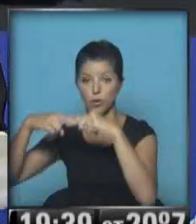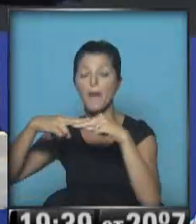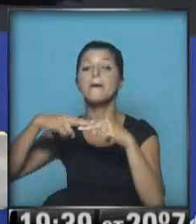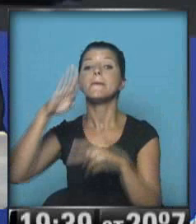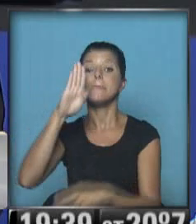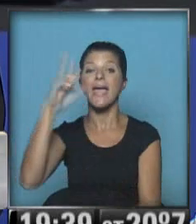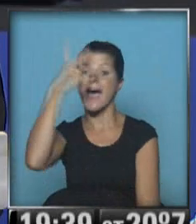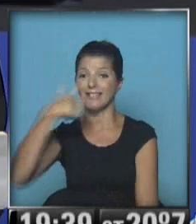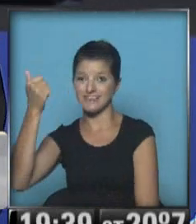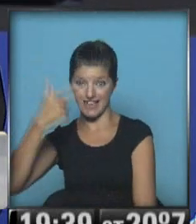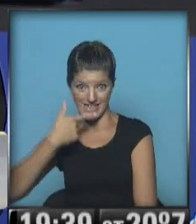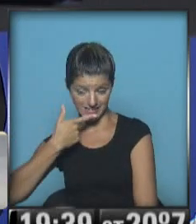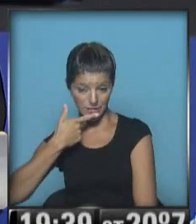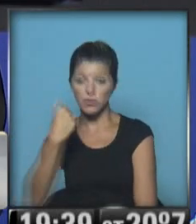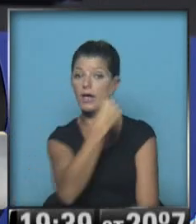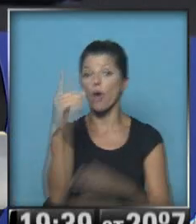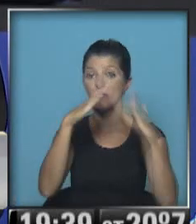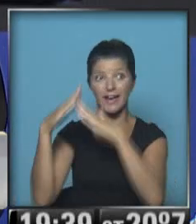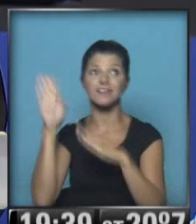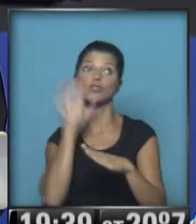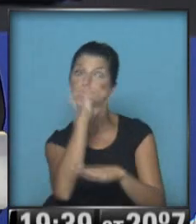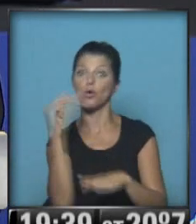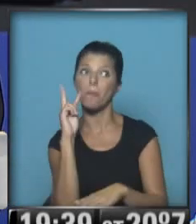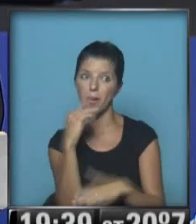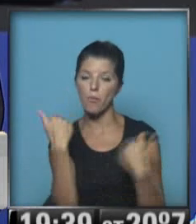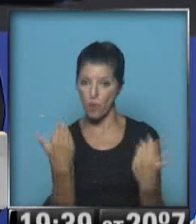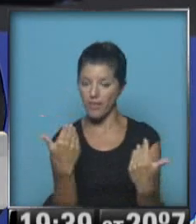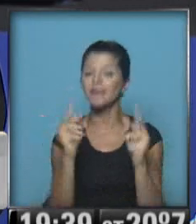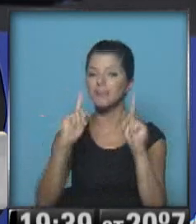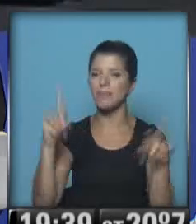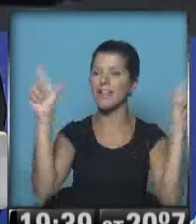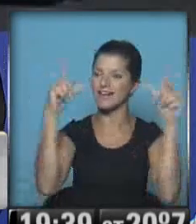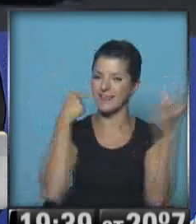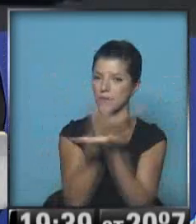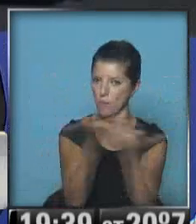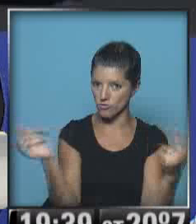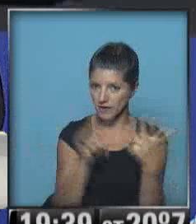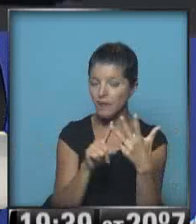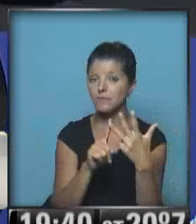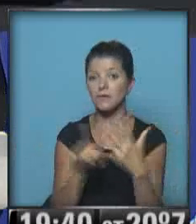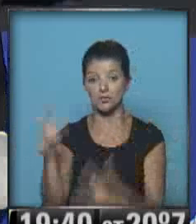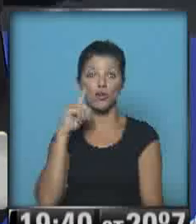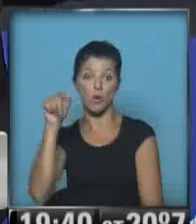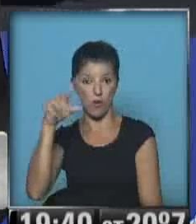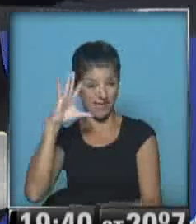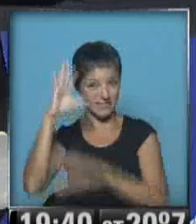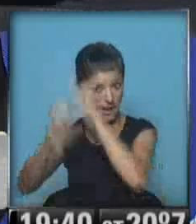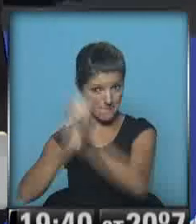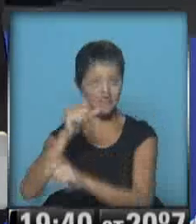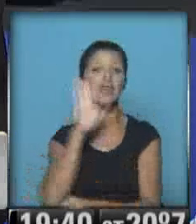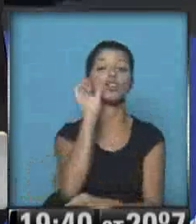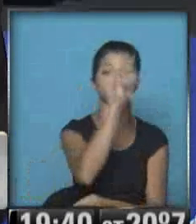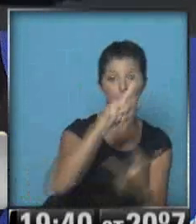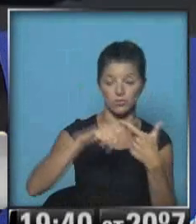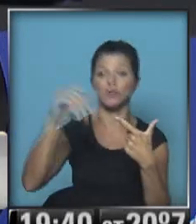que la gente lo pueda ver en su casa en Estados Unidos también llevarlo a la televisión y les recuerdo que barcon meller está en Estados